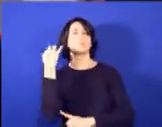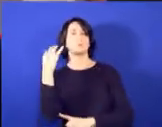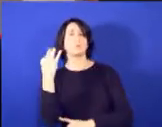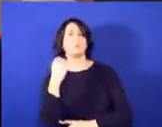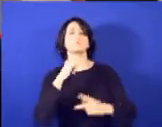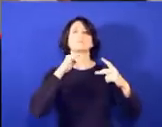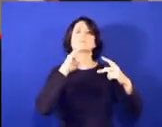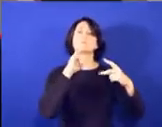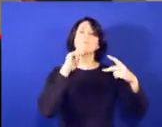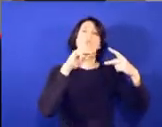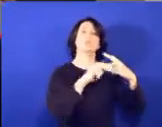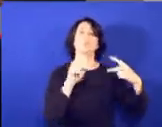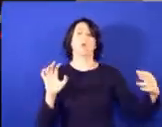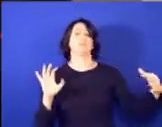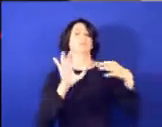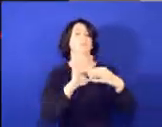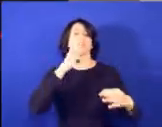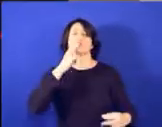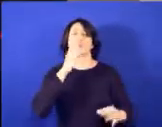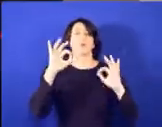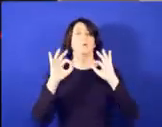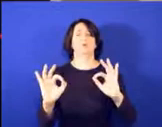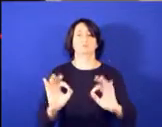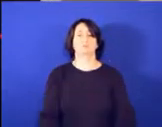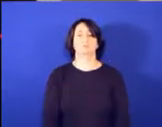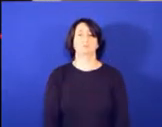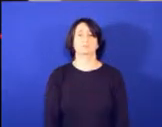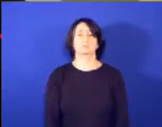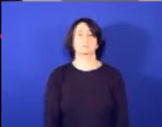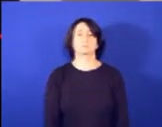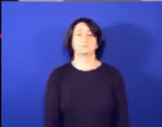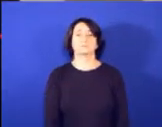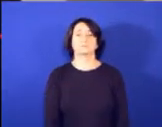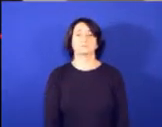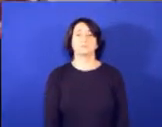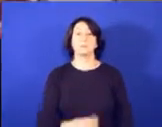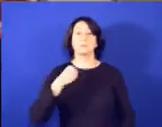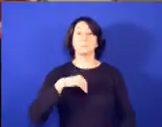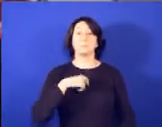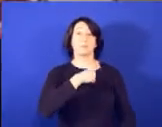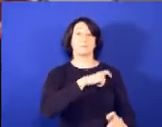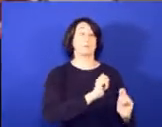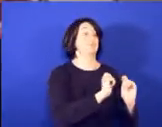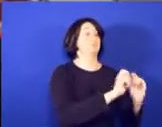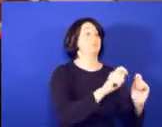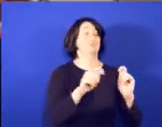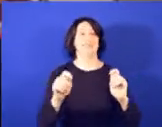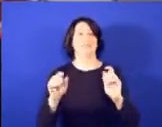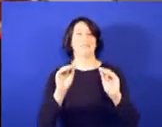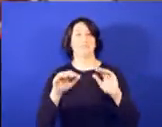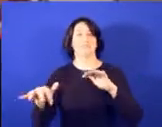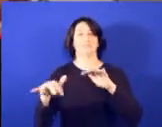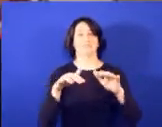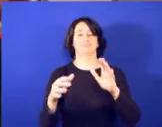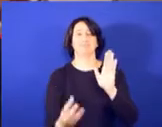trabajo Eszenatokietako Aztarnak hasten direnean, y Egoitz Rodríguez, autor del documental Zerutik Sua dator, han sido las